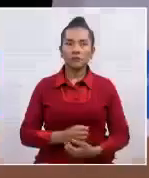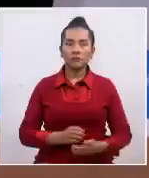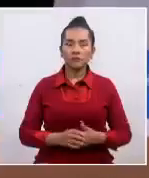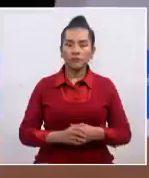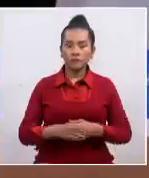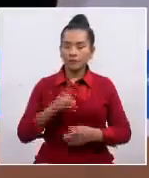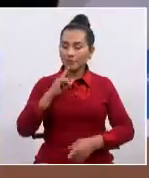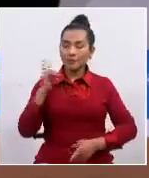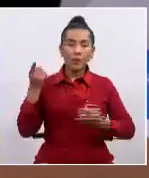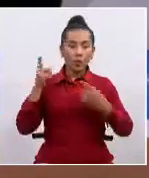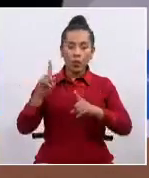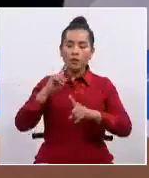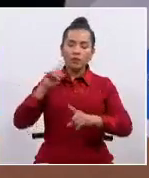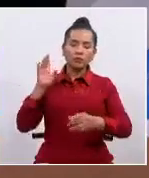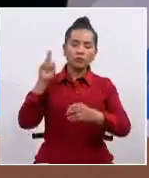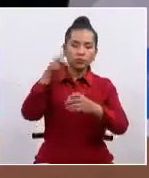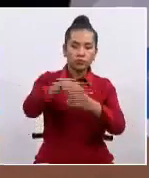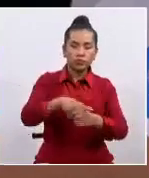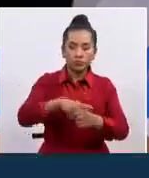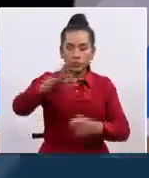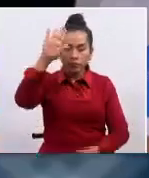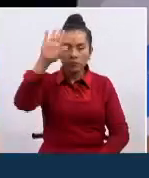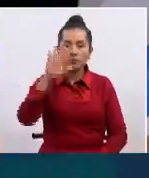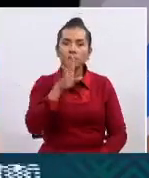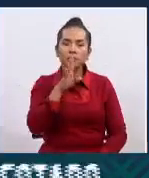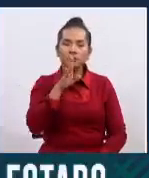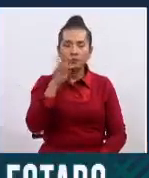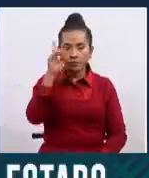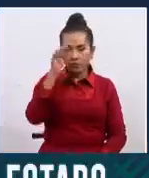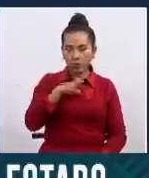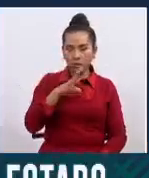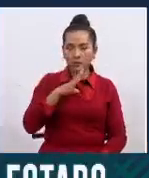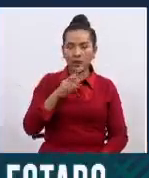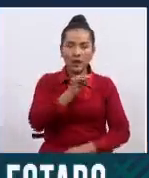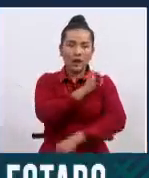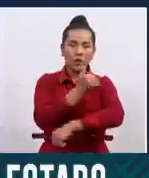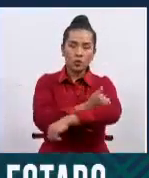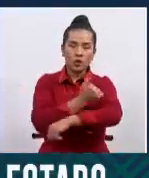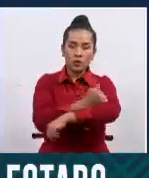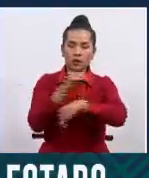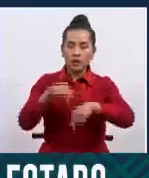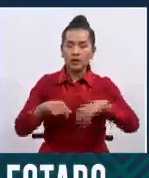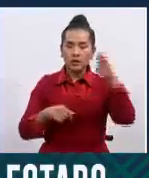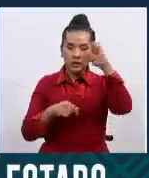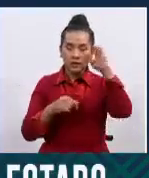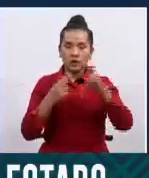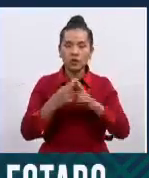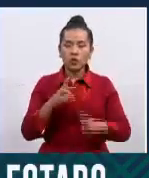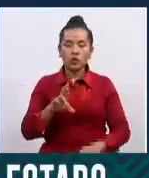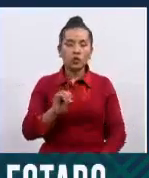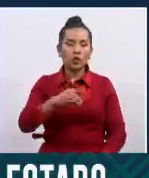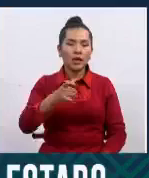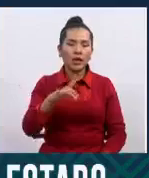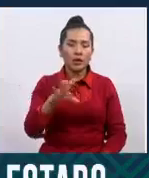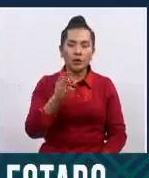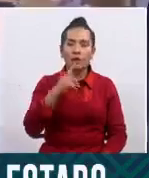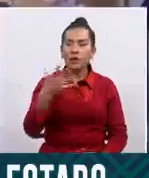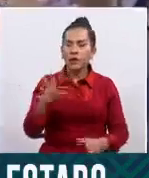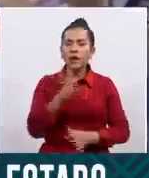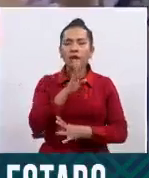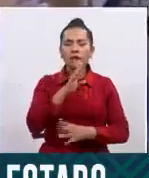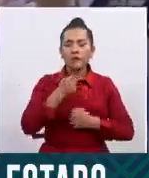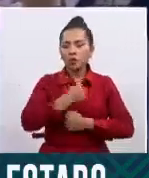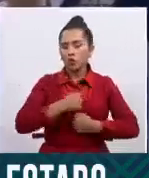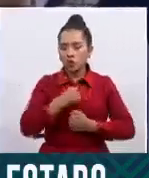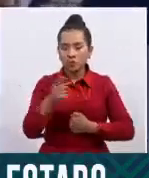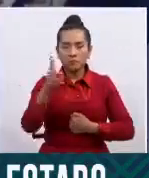En su intervención en la Cumbre de las Américas, la jornada de este viernes, el canciller del Estado, Rogelio Maita, lamentó que países como Cuba, Nicaragua,